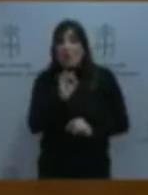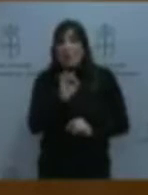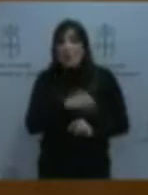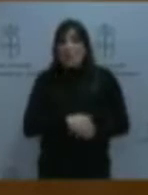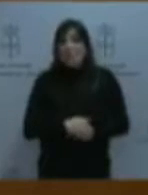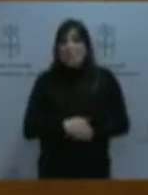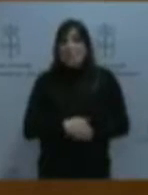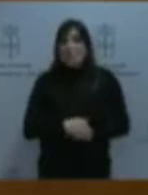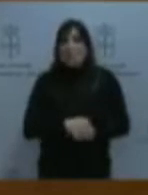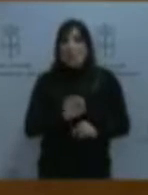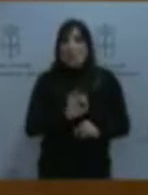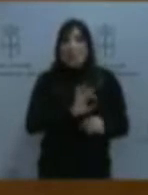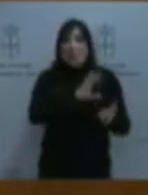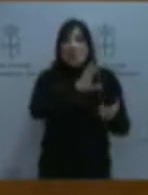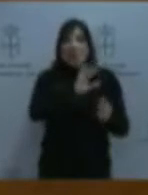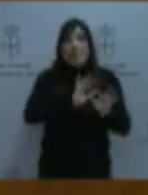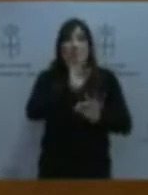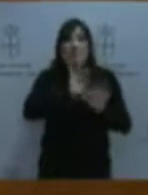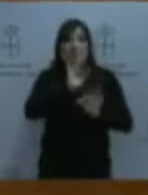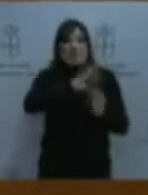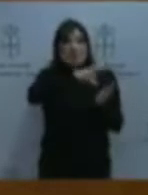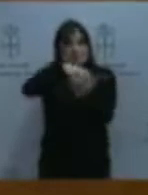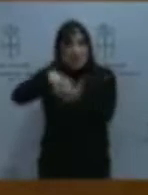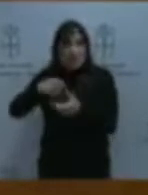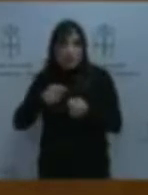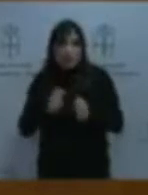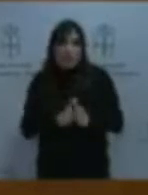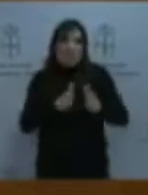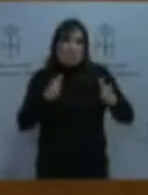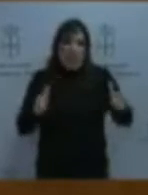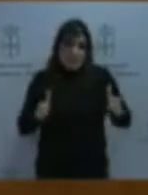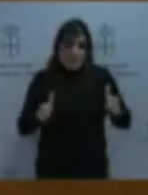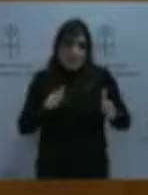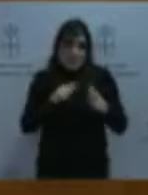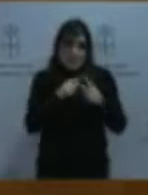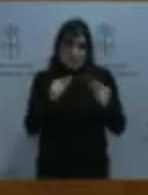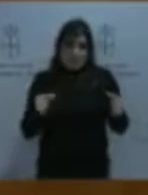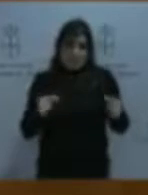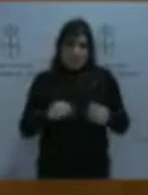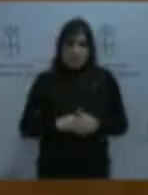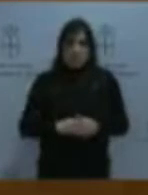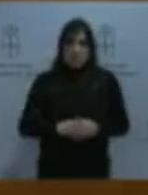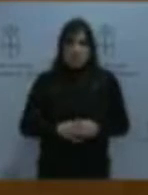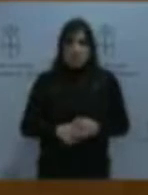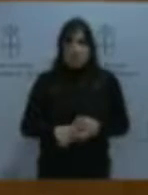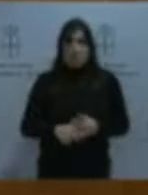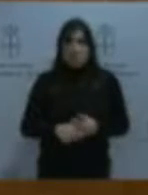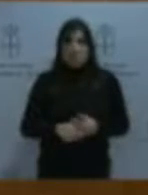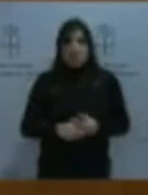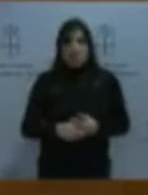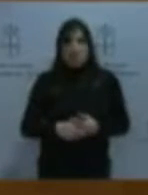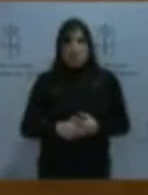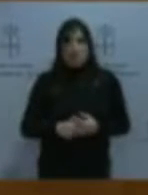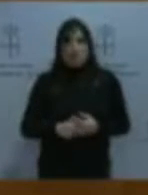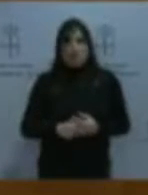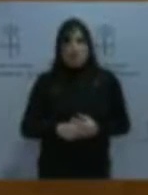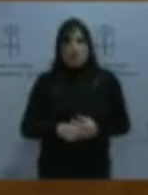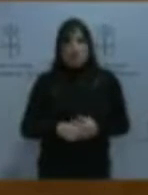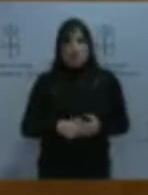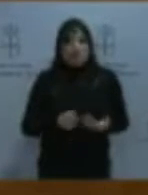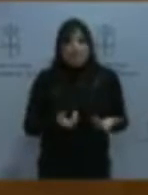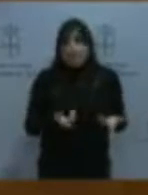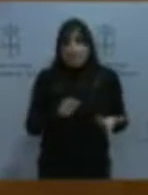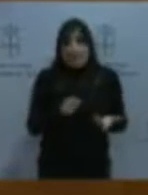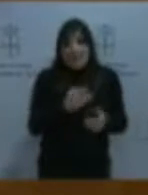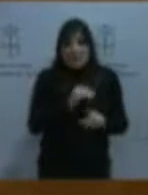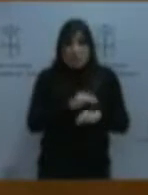de control en Asturias. Estas cosas no sucedieron, y es evidente que no sucedieron. Podemos